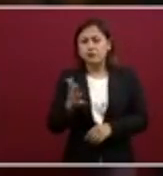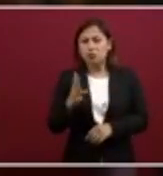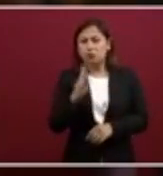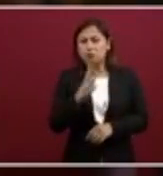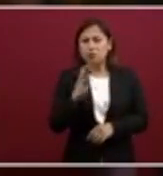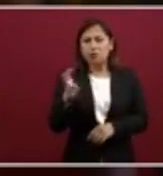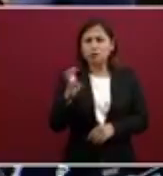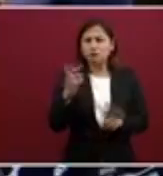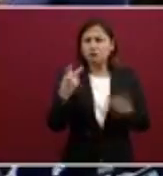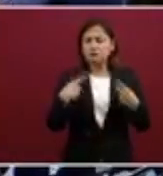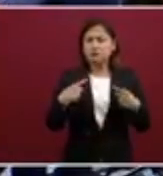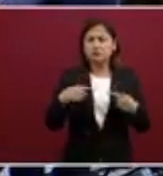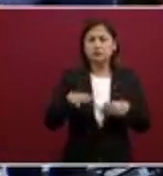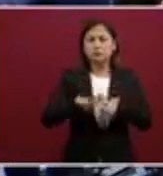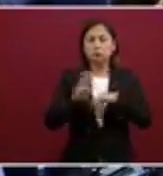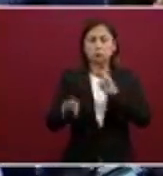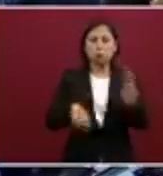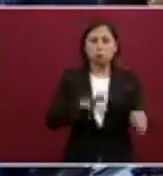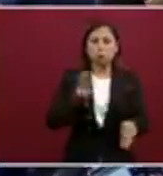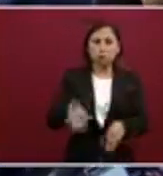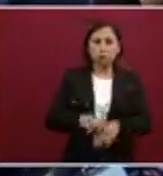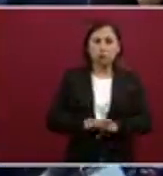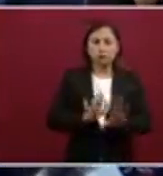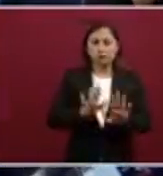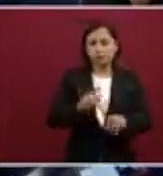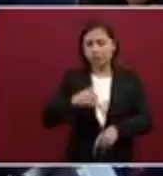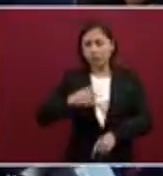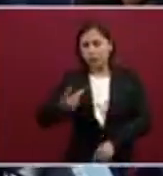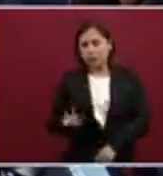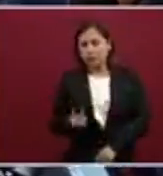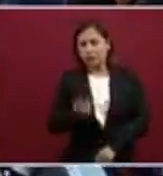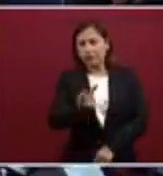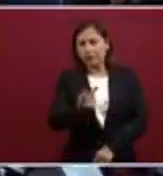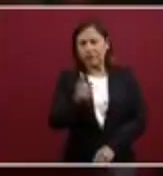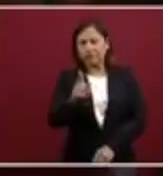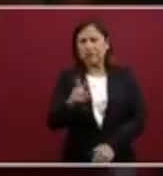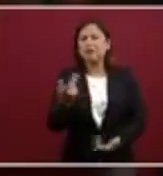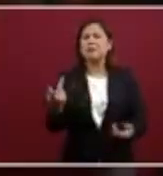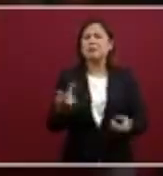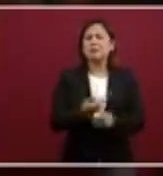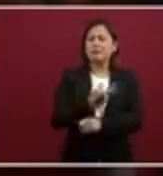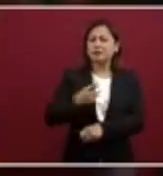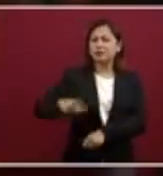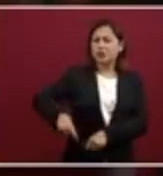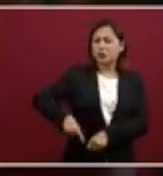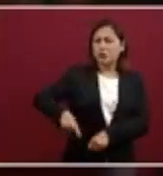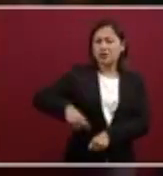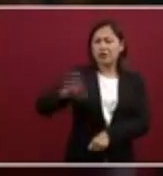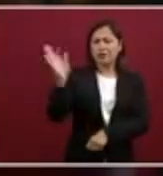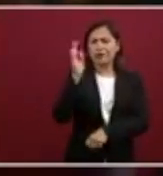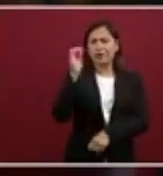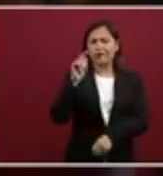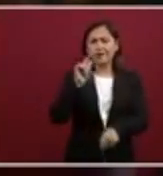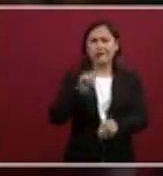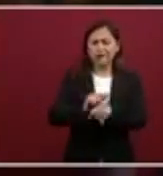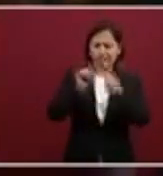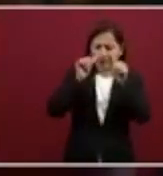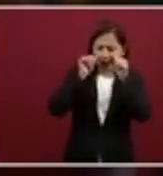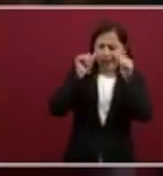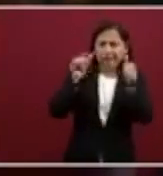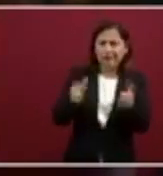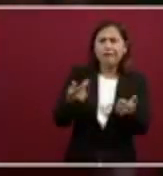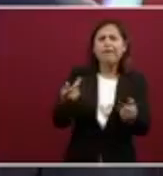400 fallecidos. La pregunta es, ¿no está el gobierno federal presente en esa carretera? Hay mucho accidente, sobre todo por exceso de